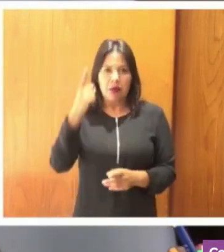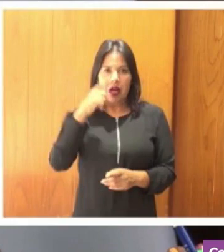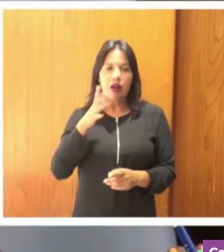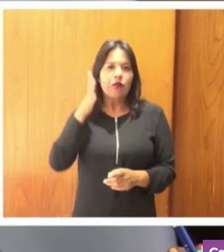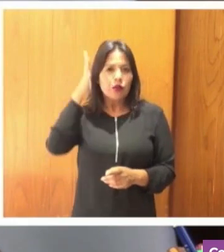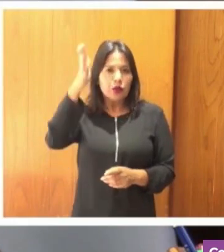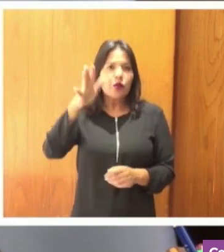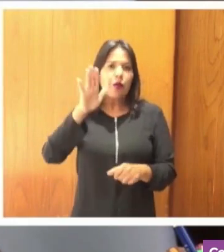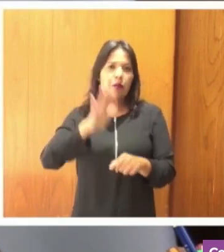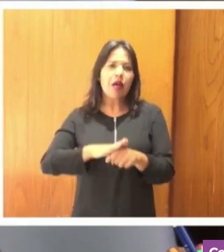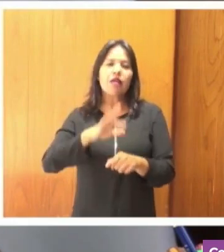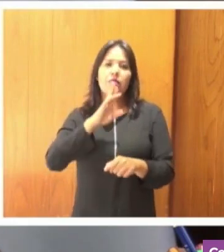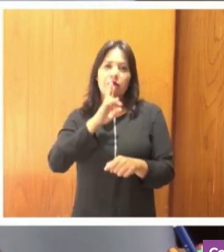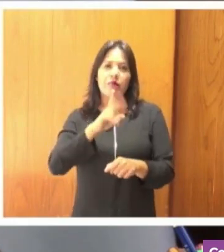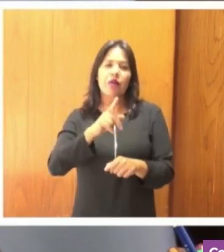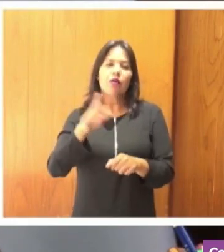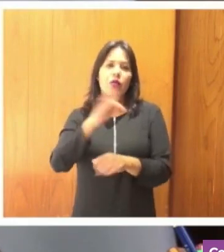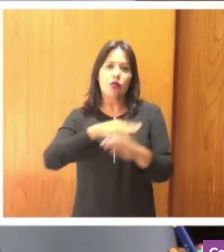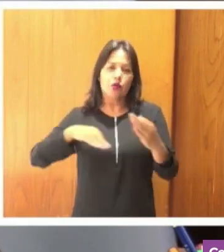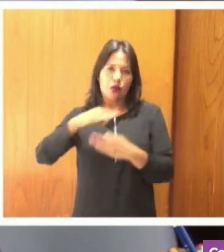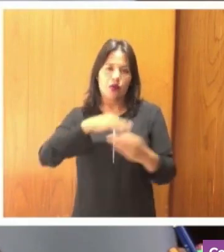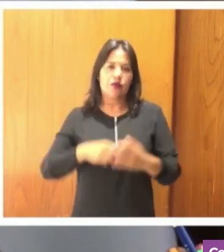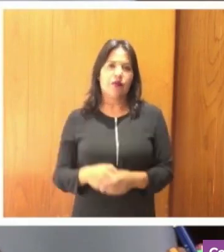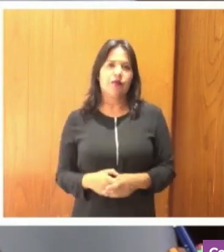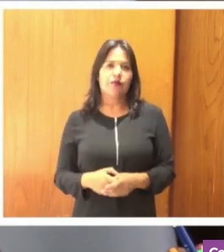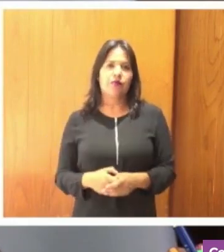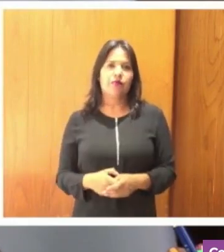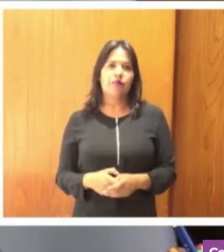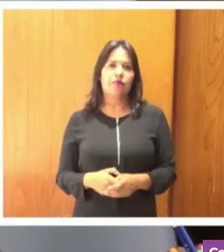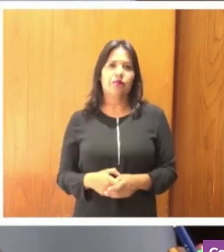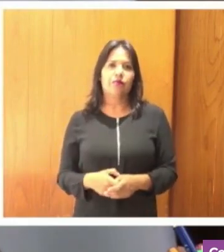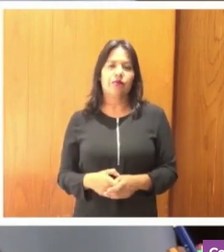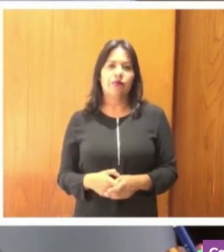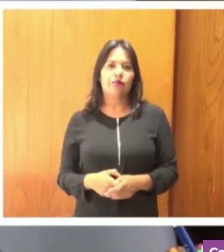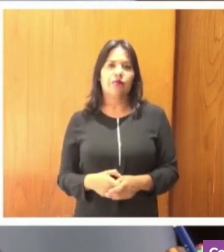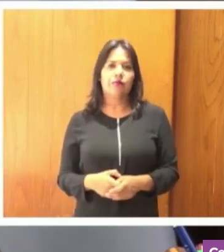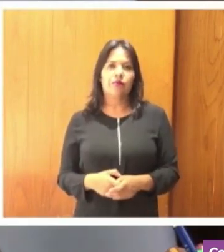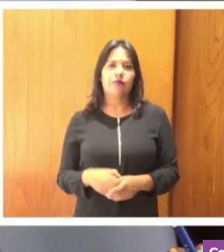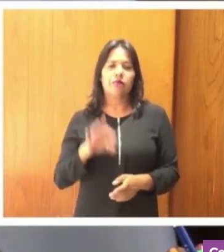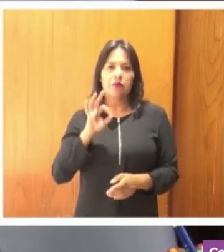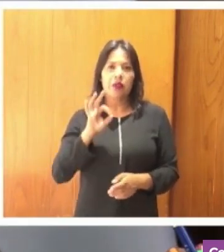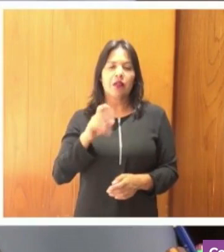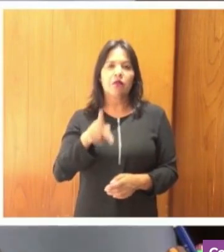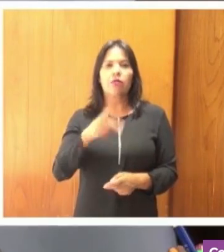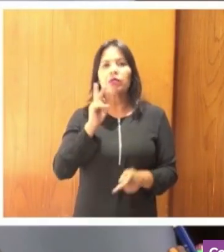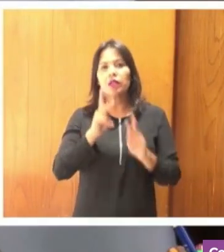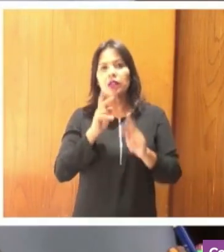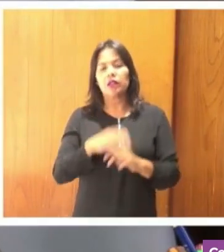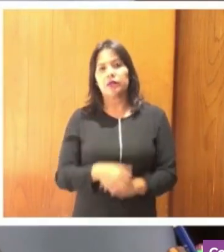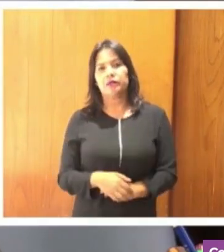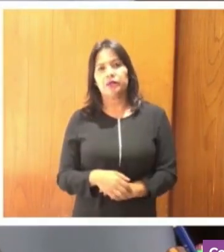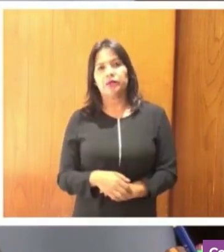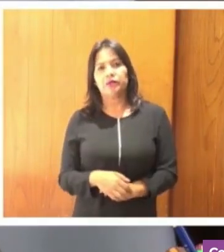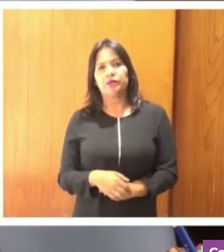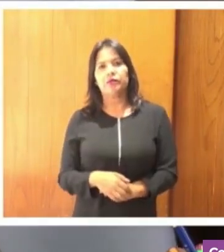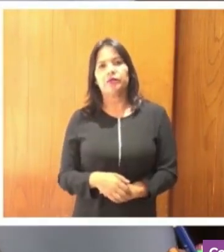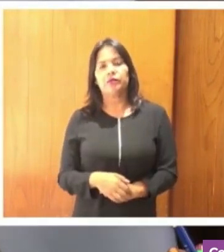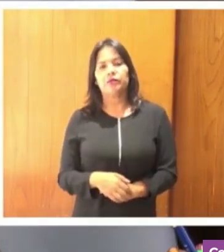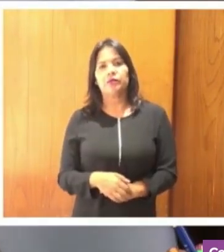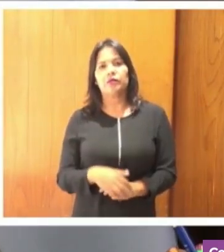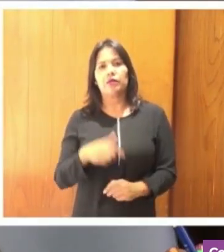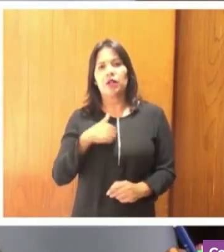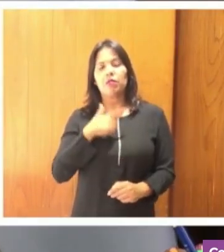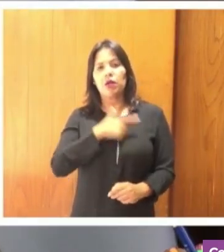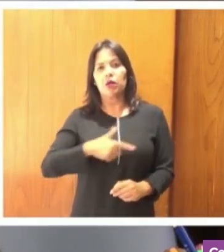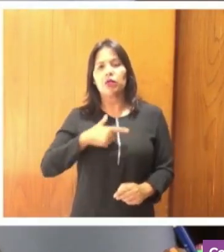todos en el Estado de México. Así es que, con todo gusto, señor secretario. Además lo hago y me gusta mucho a mí referir